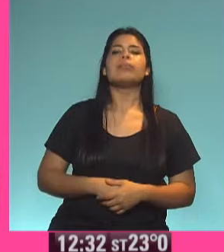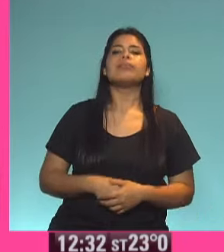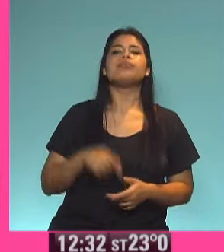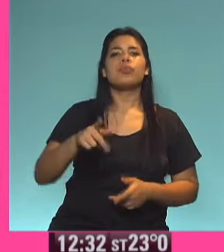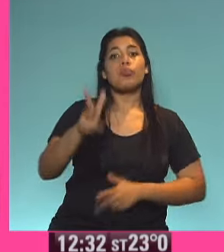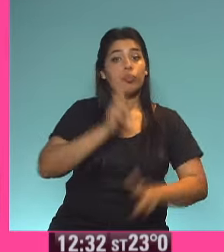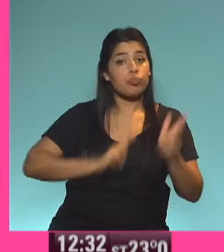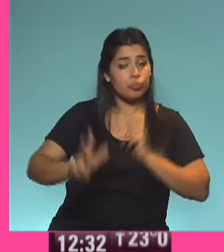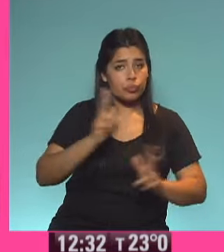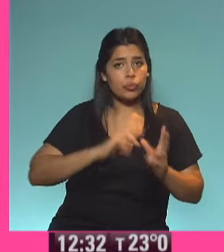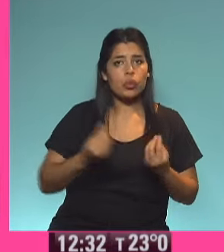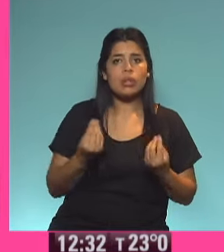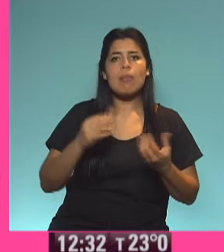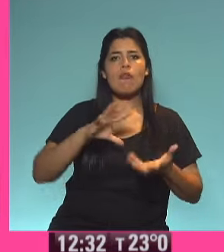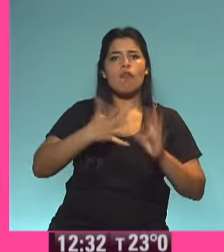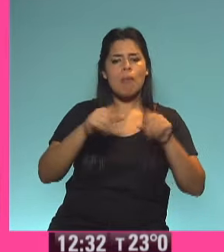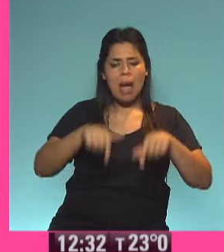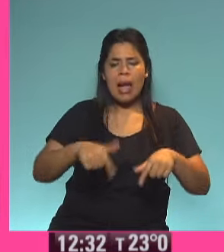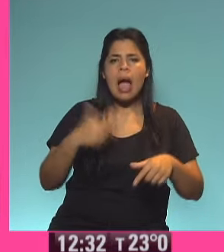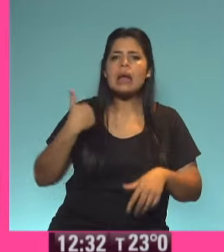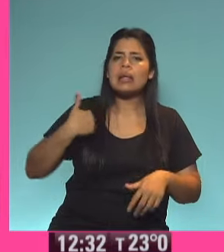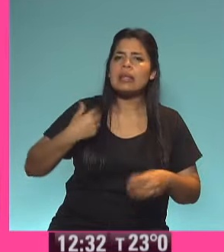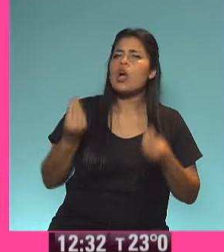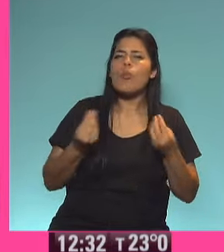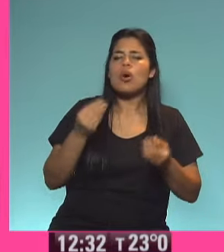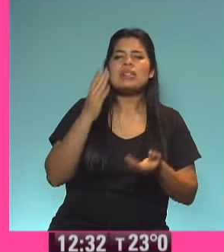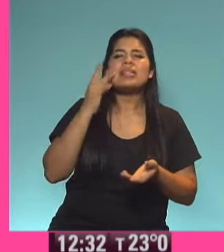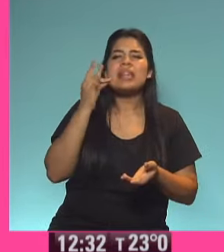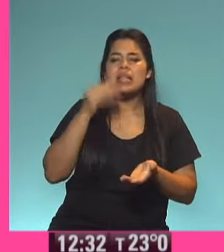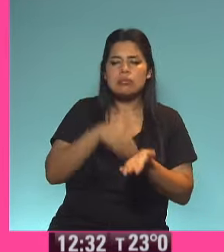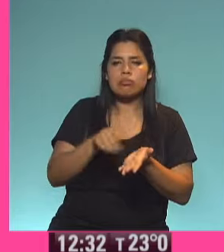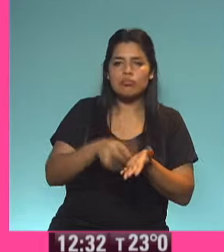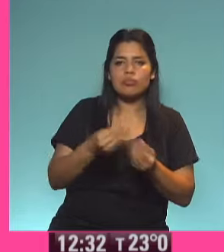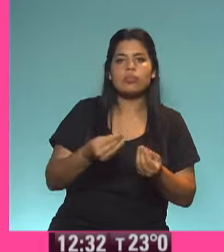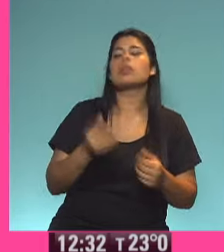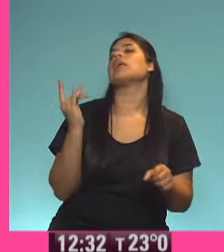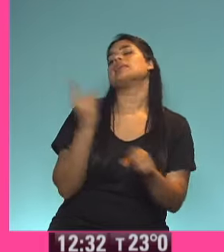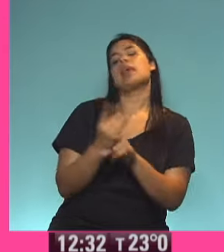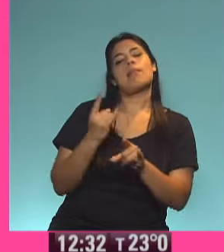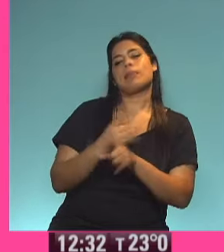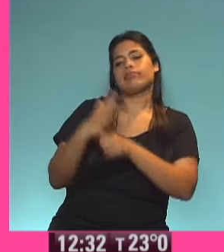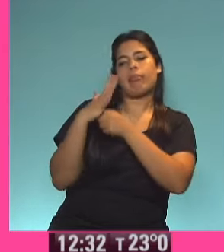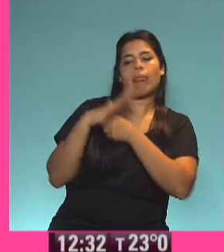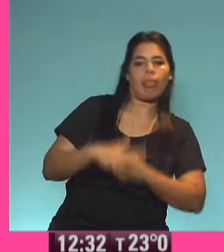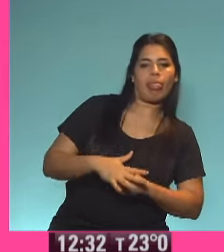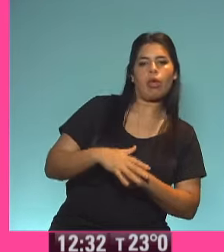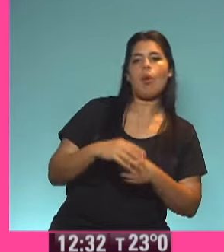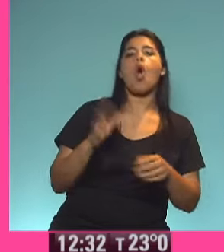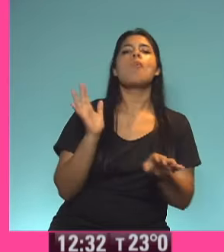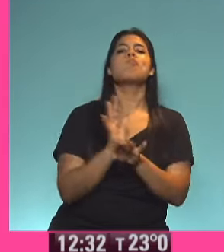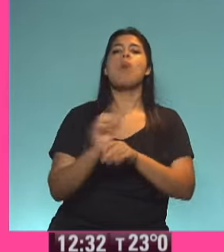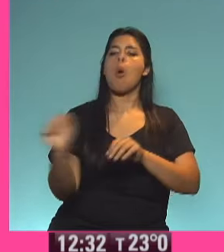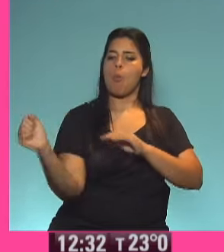se adopta ese racismo en la Argentina? Siempre la invisibilización, el negar el racismo constantemente. A mí siempre me quieren explicar que no hay